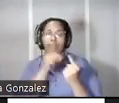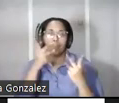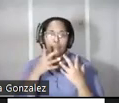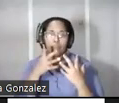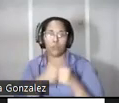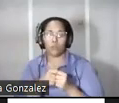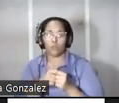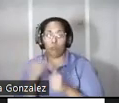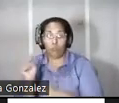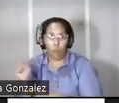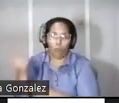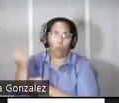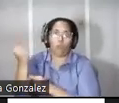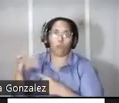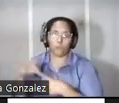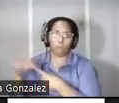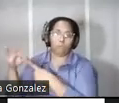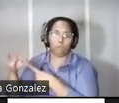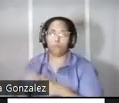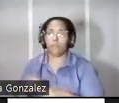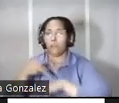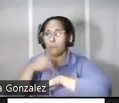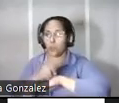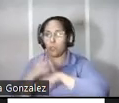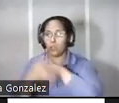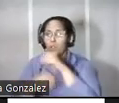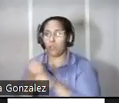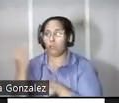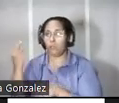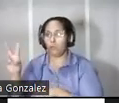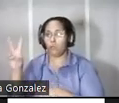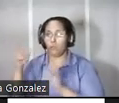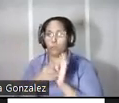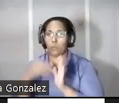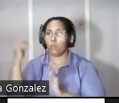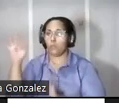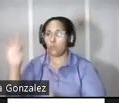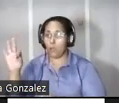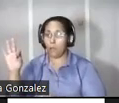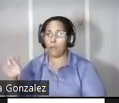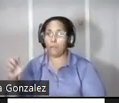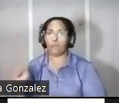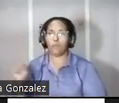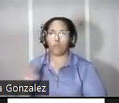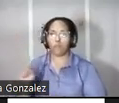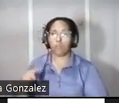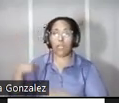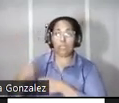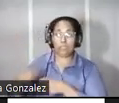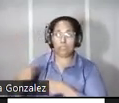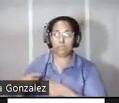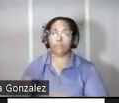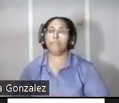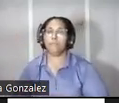son exclusivos de Puerto Rico. En el informe de 2009 sobre el caso de España, se señala que, y